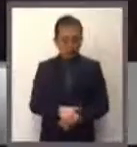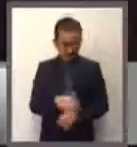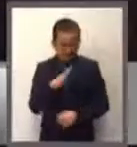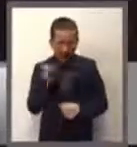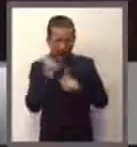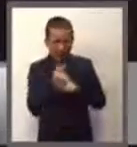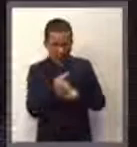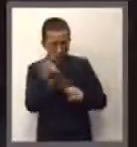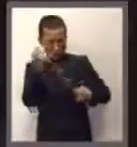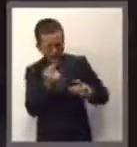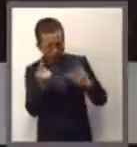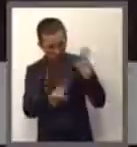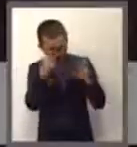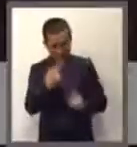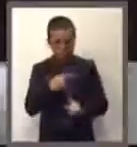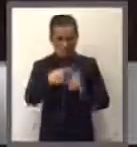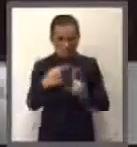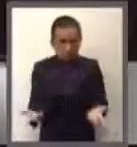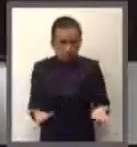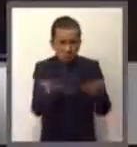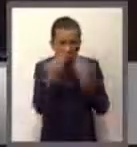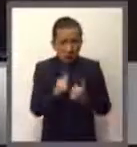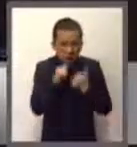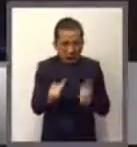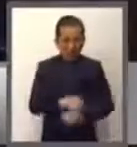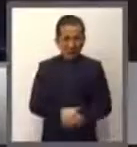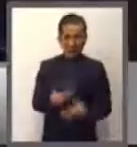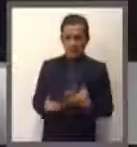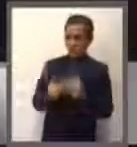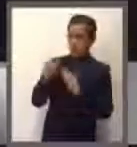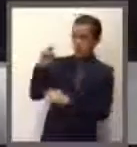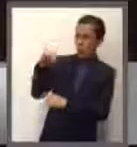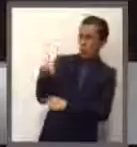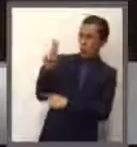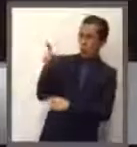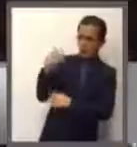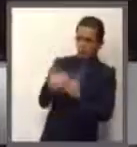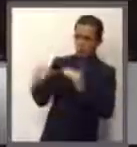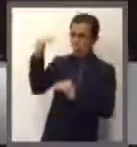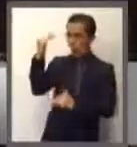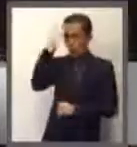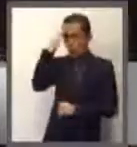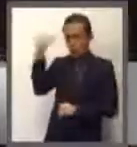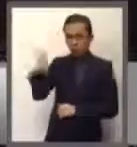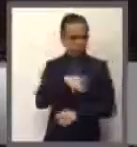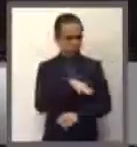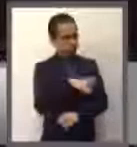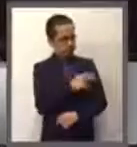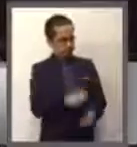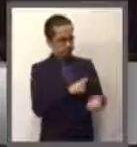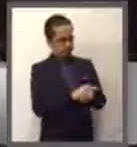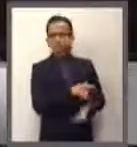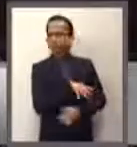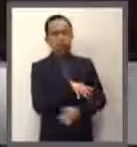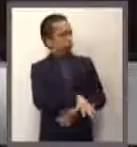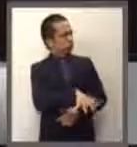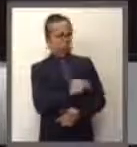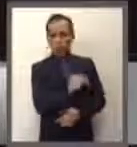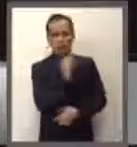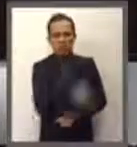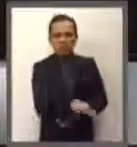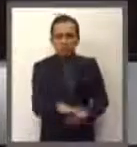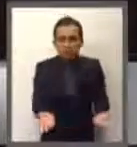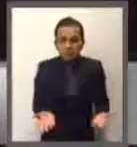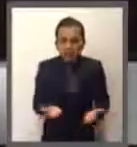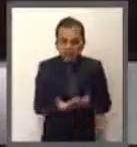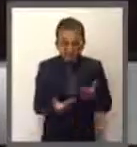vez, todos los que fueron altos comisionados de las Naciones Unidas rechazan esta ley. Hoy México es